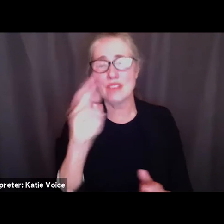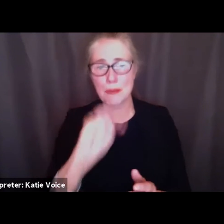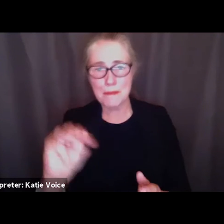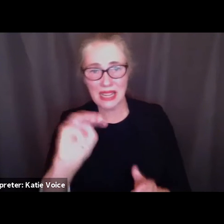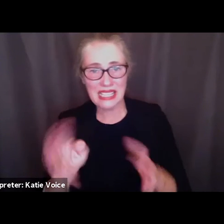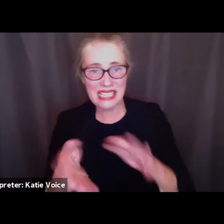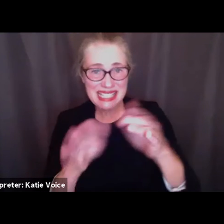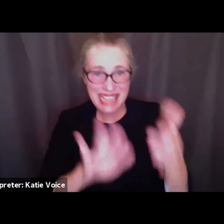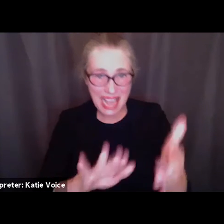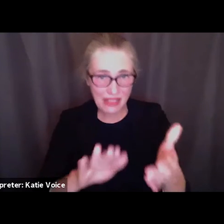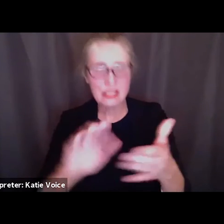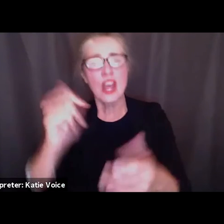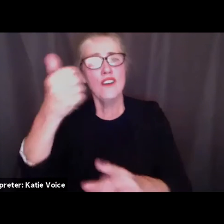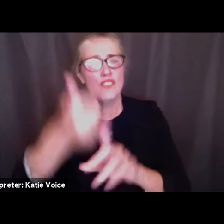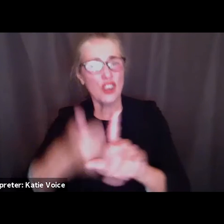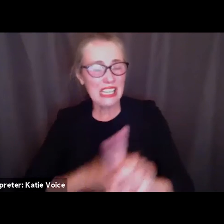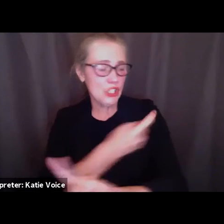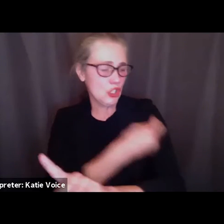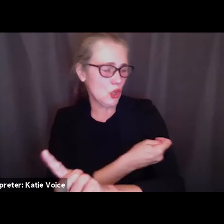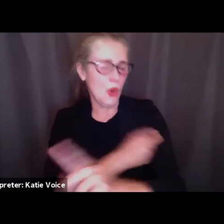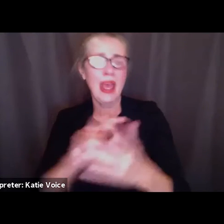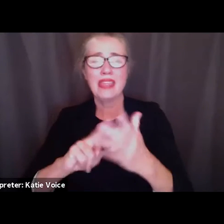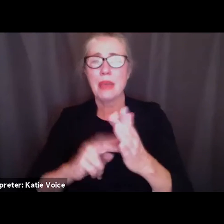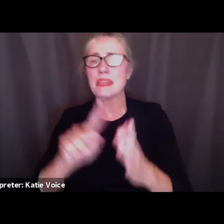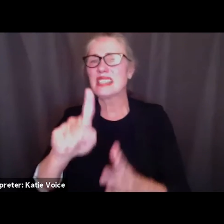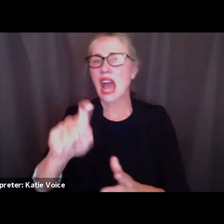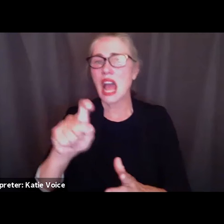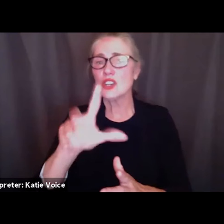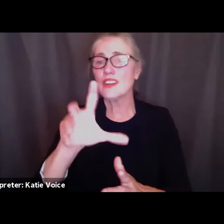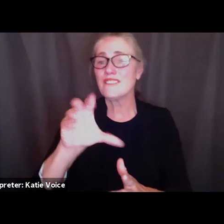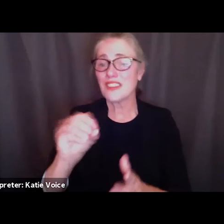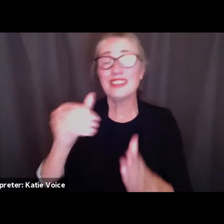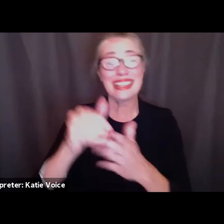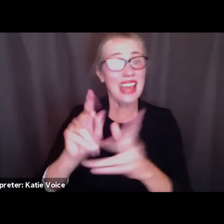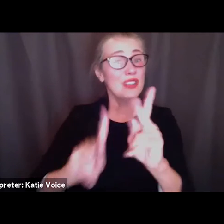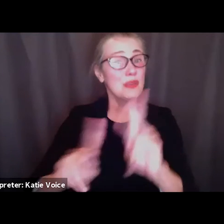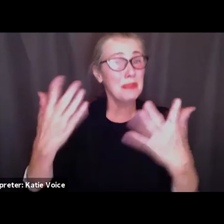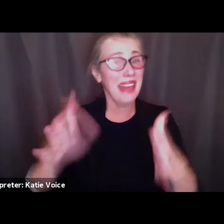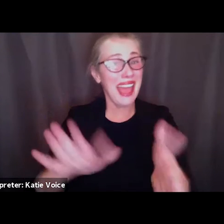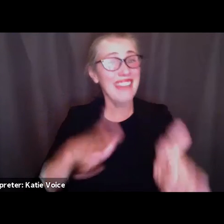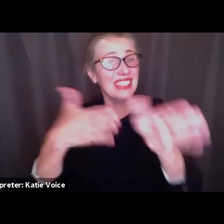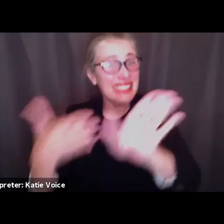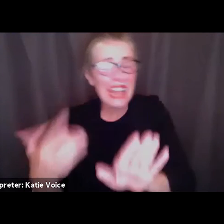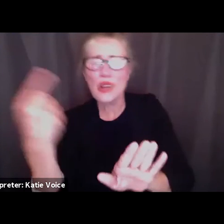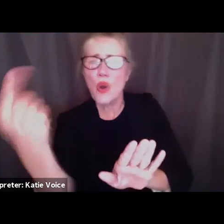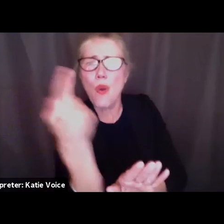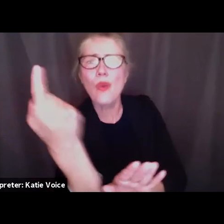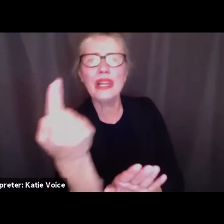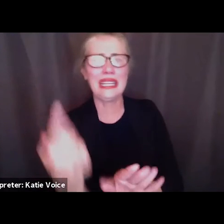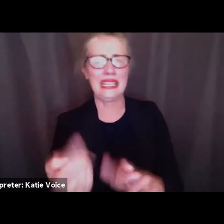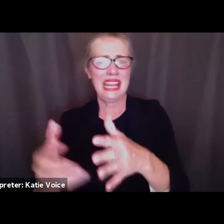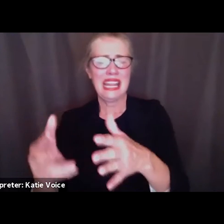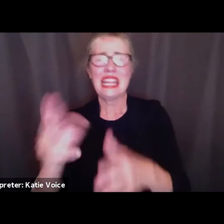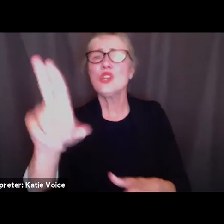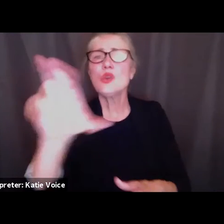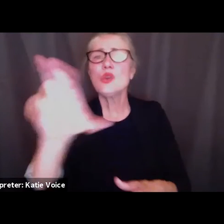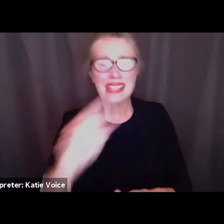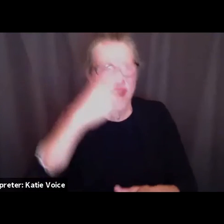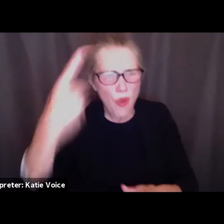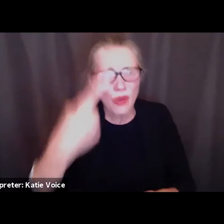esa dosis y son 150,000 personas que han muerto. Y eso solo en los Estados